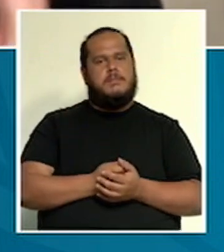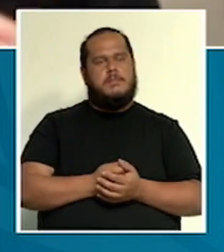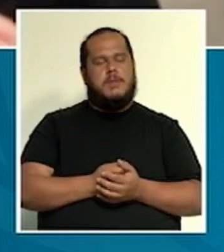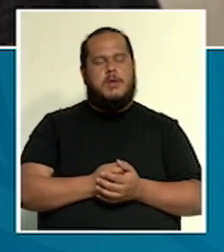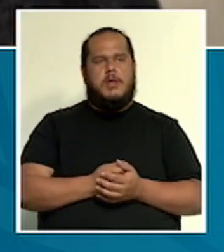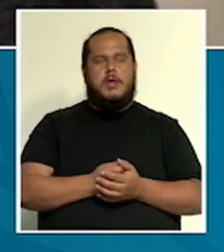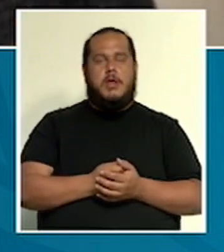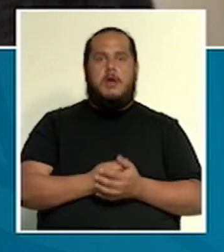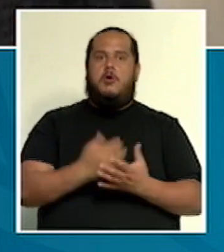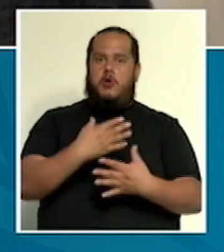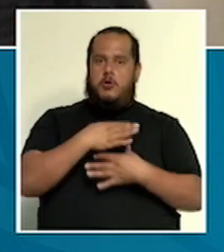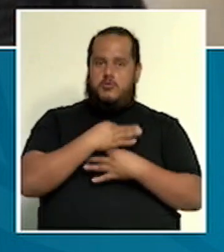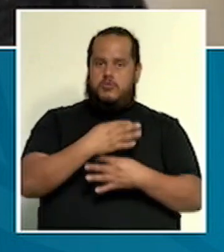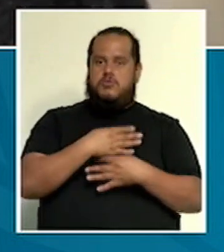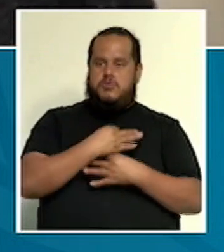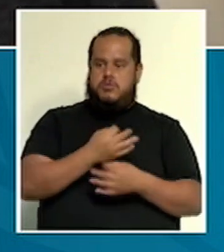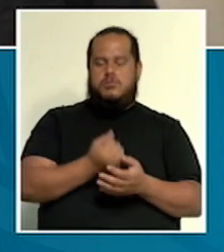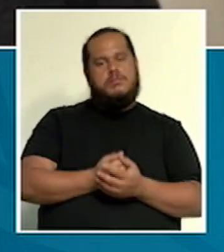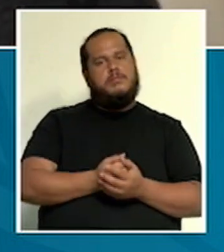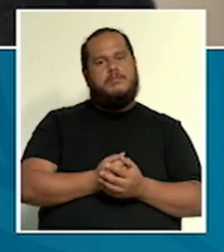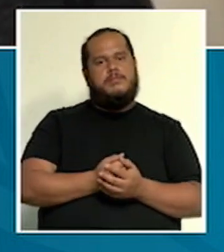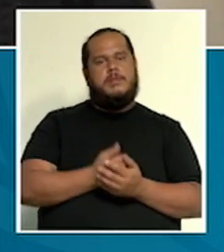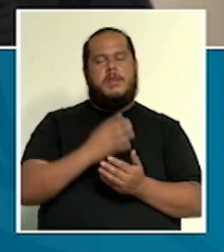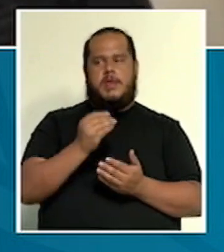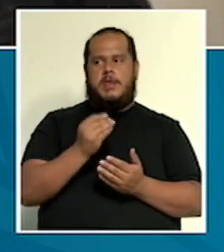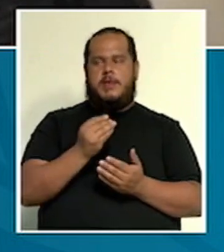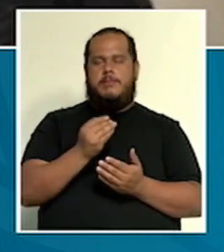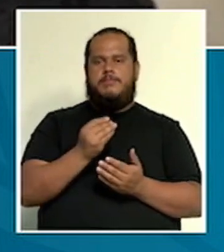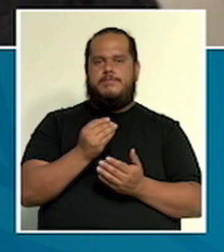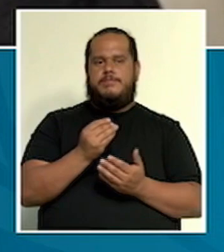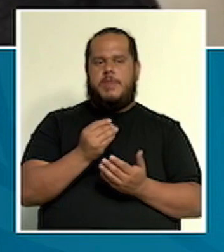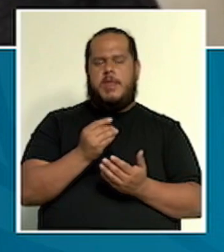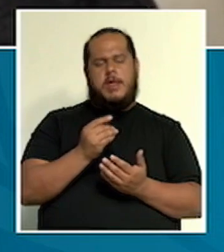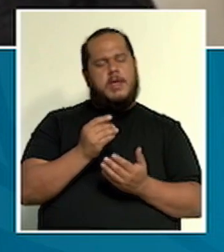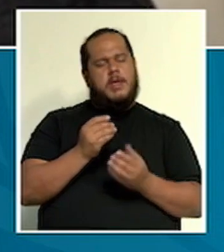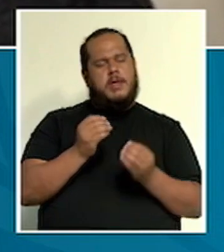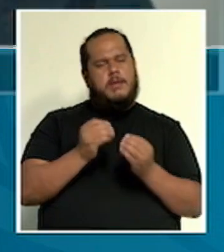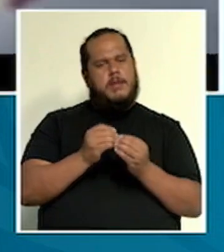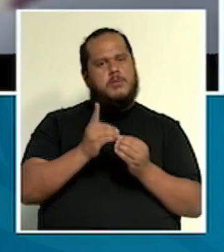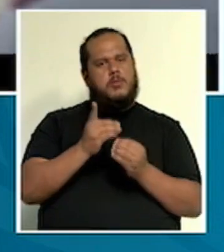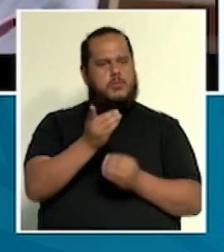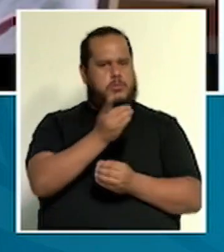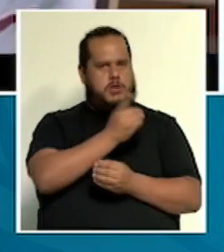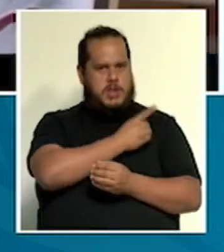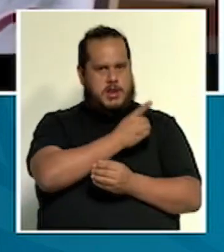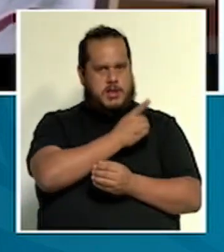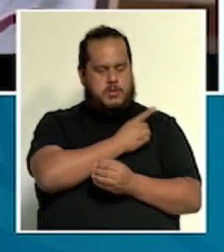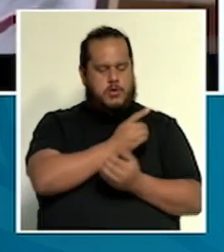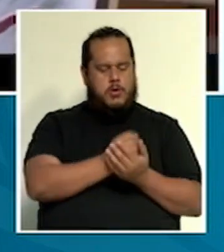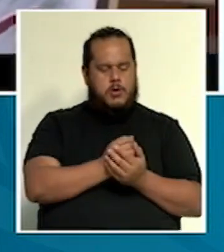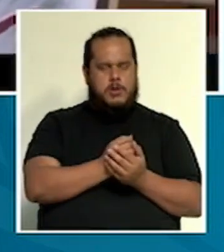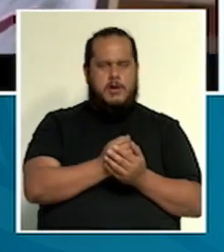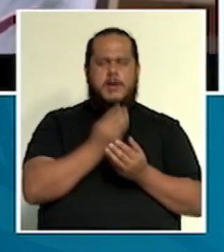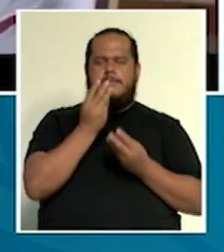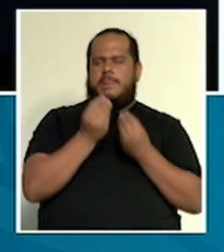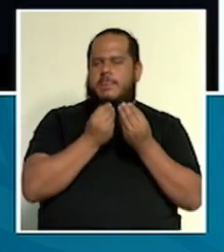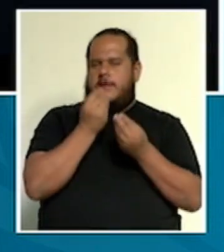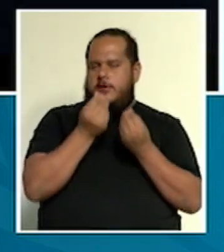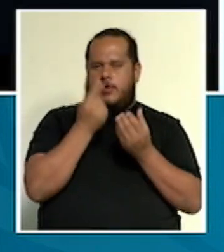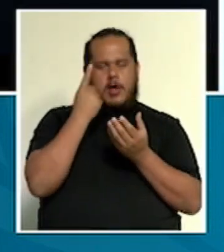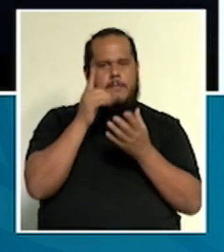Fue muy interesante. Iván Porras es un director delicioso,